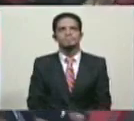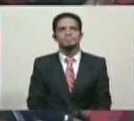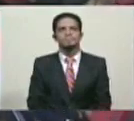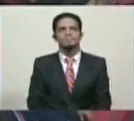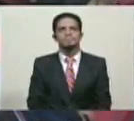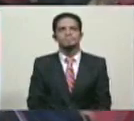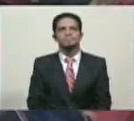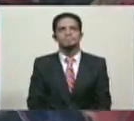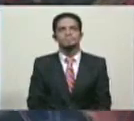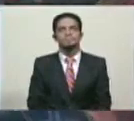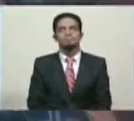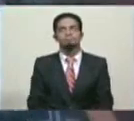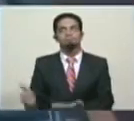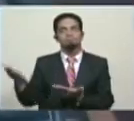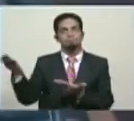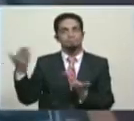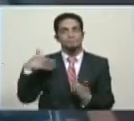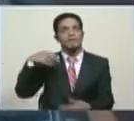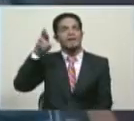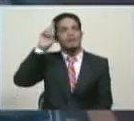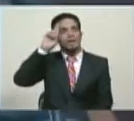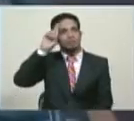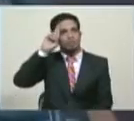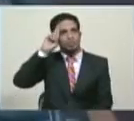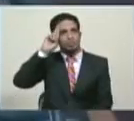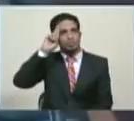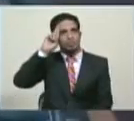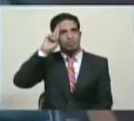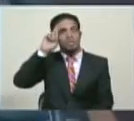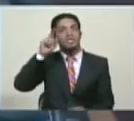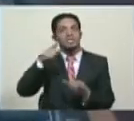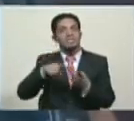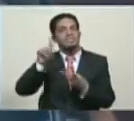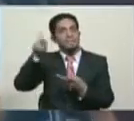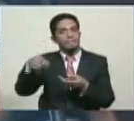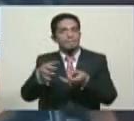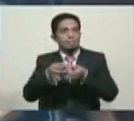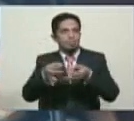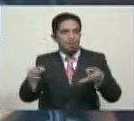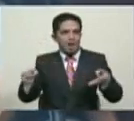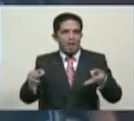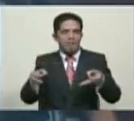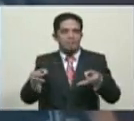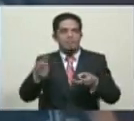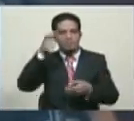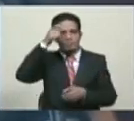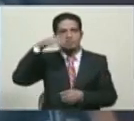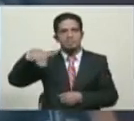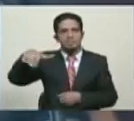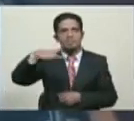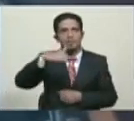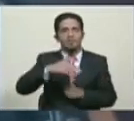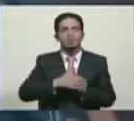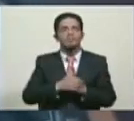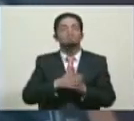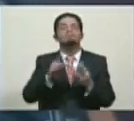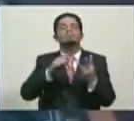Nos asiste la razón histórica y nos asiste la moral del pueblo. Doctor Tarek William